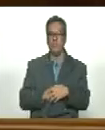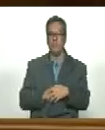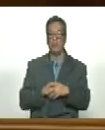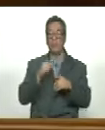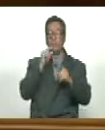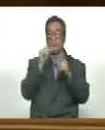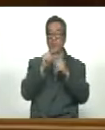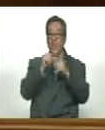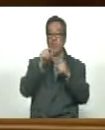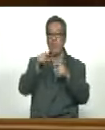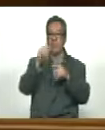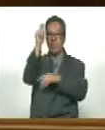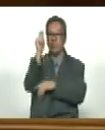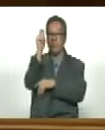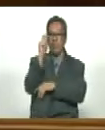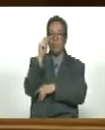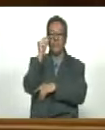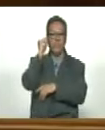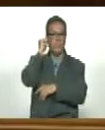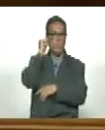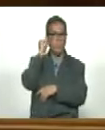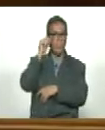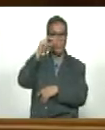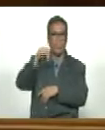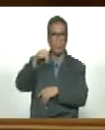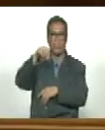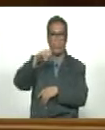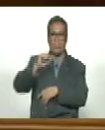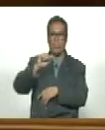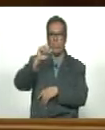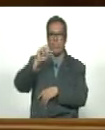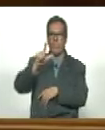Quiero dejar en el derecho de palabra a la diputada Nosliud Rodríguez.